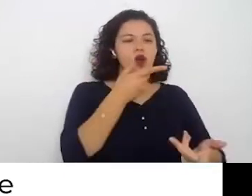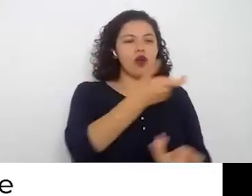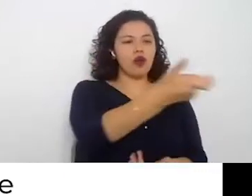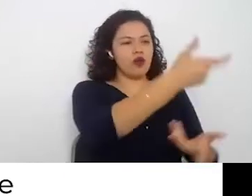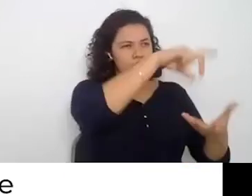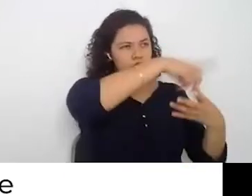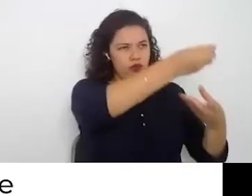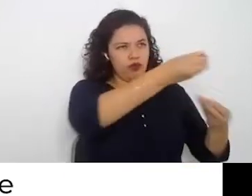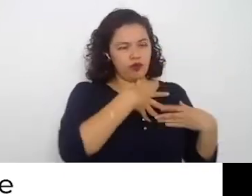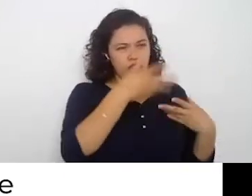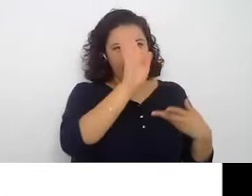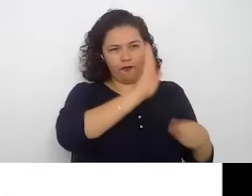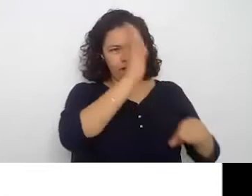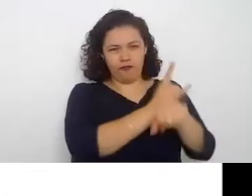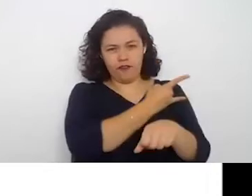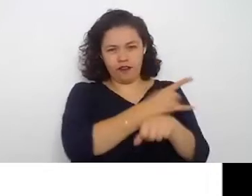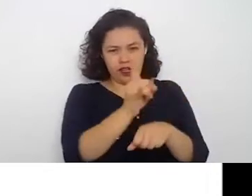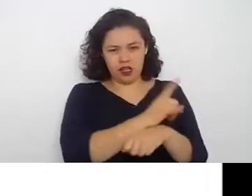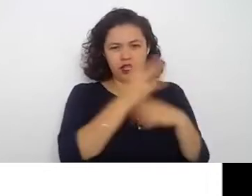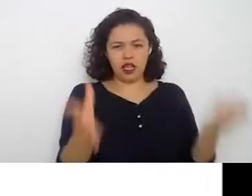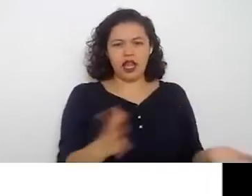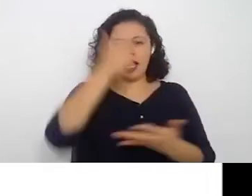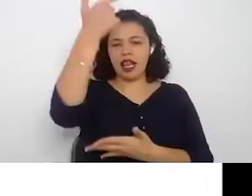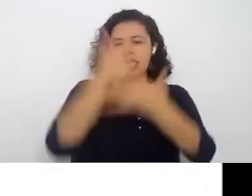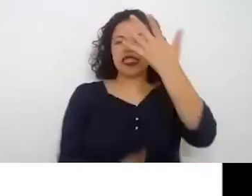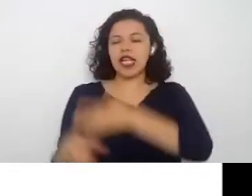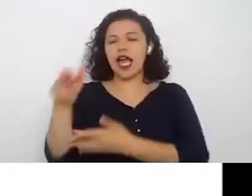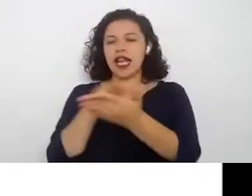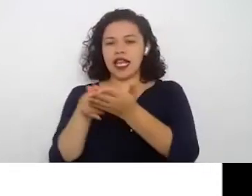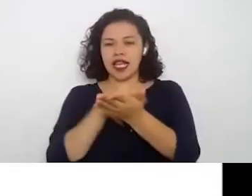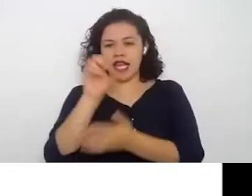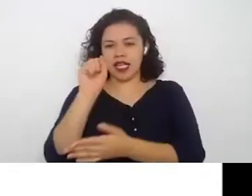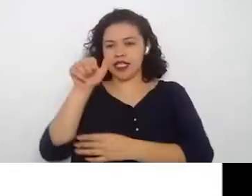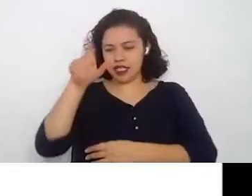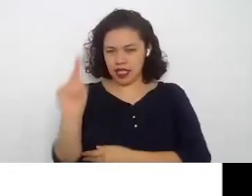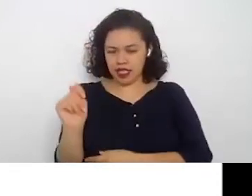la lista negra del SAT, a la cual nosotros no podemos